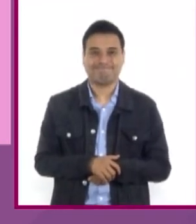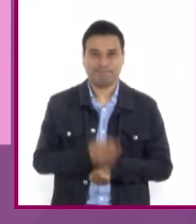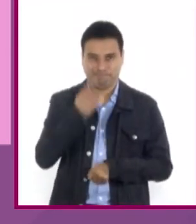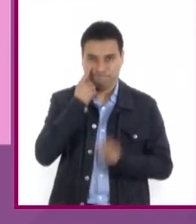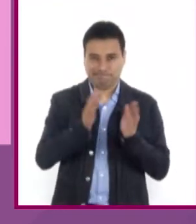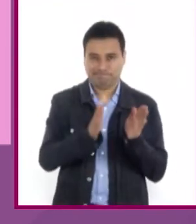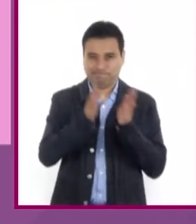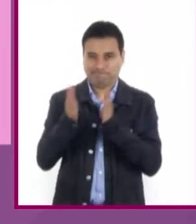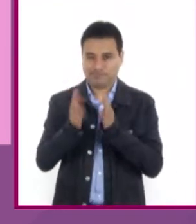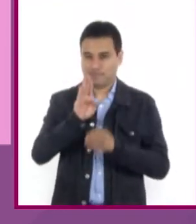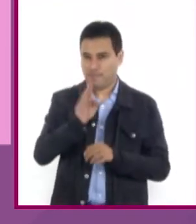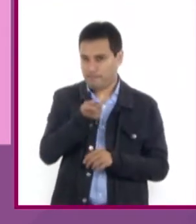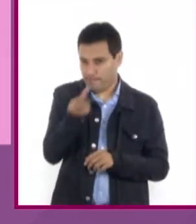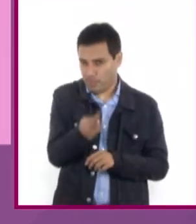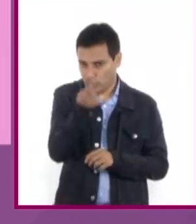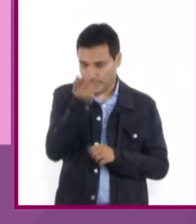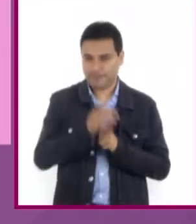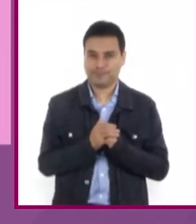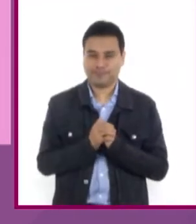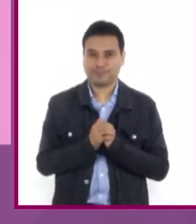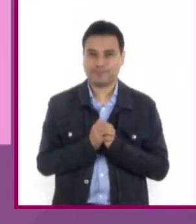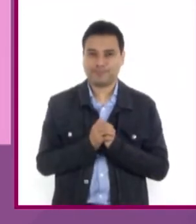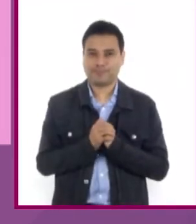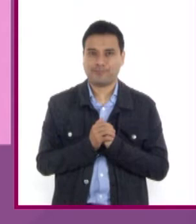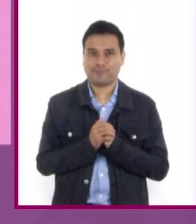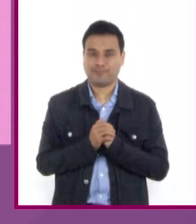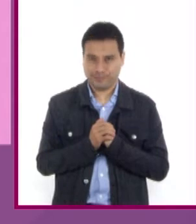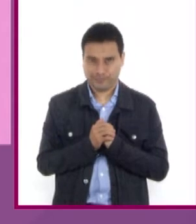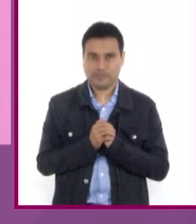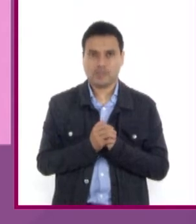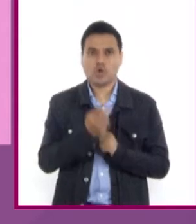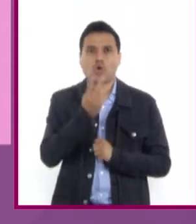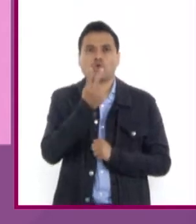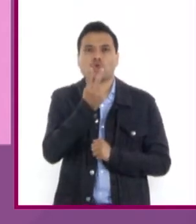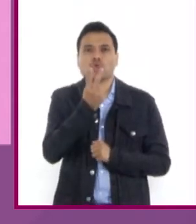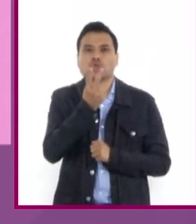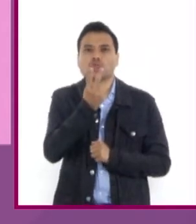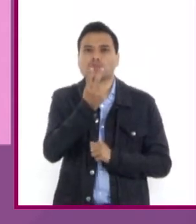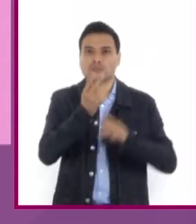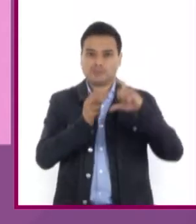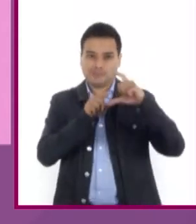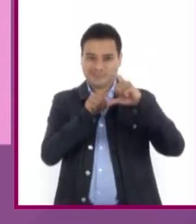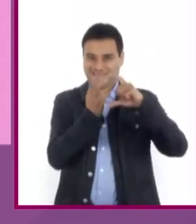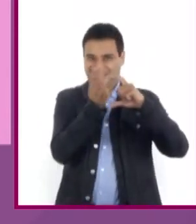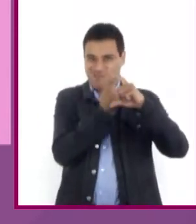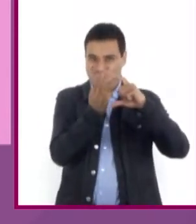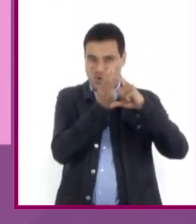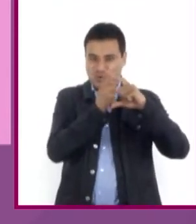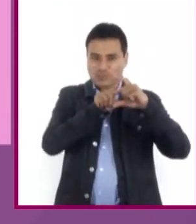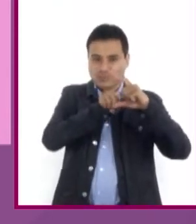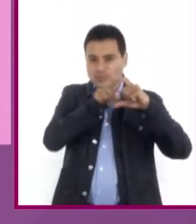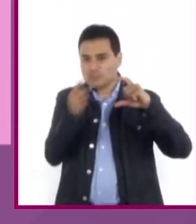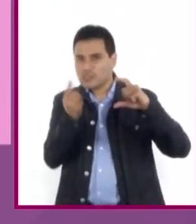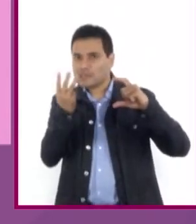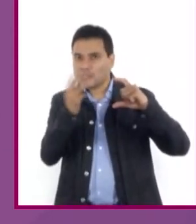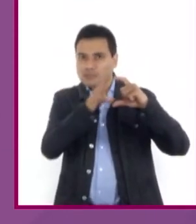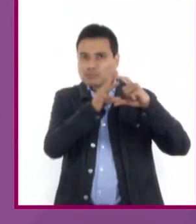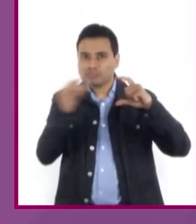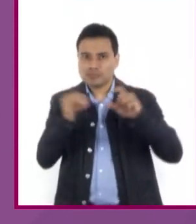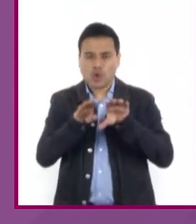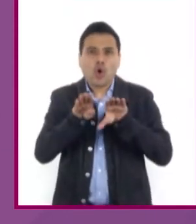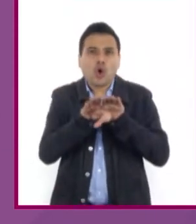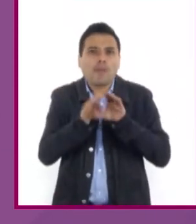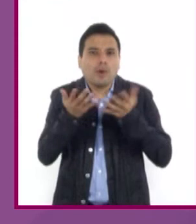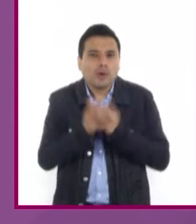Pasemos al inciso B. ¿Qué factor de escala se aplicó a la figura 2 para obtener la figura 3? Muy bien,